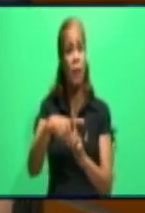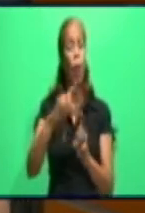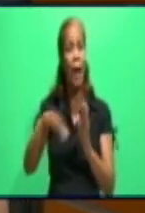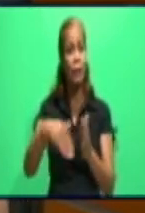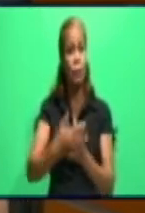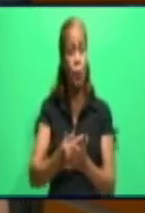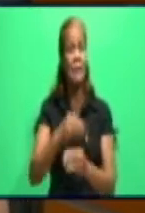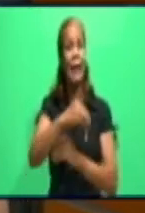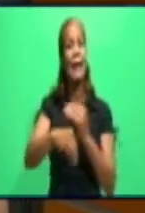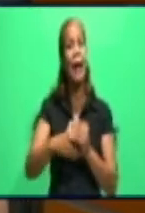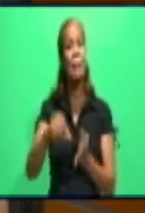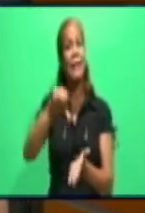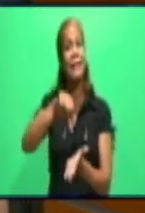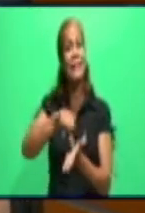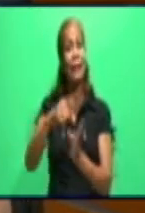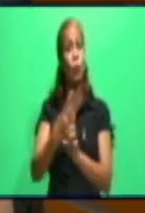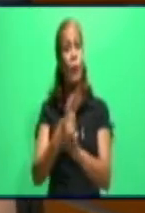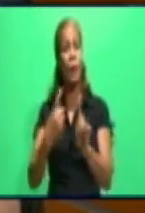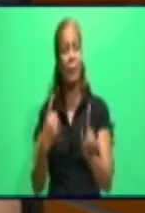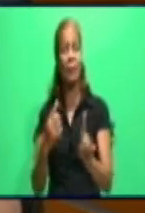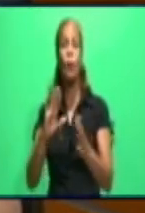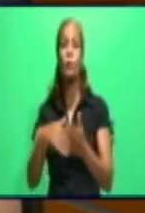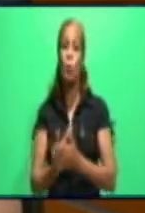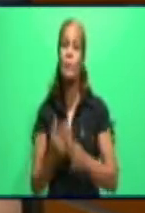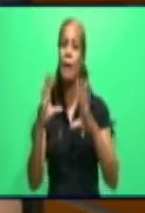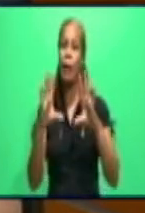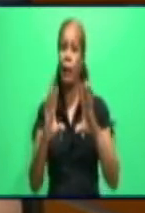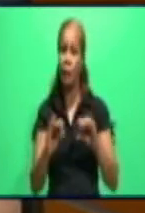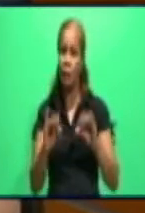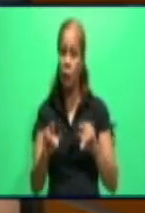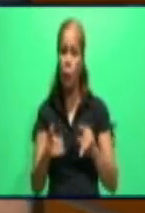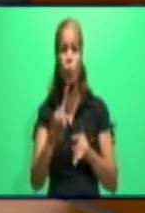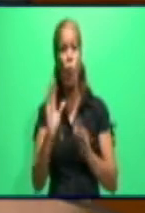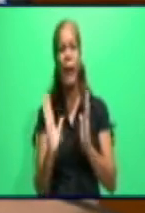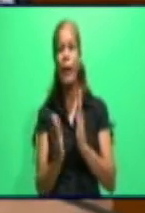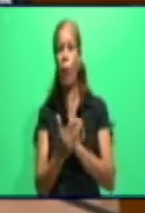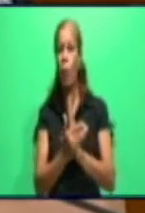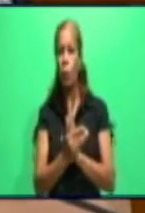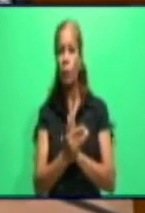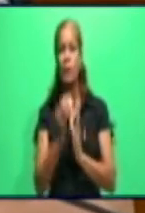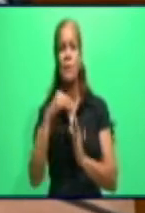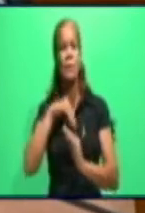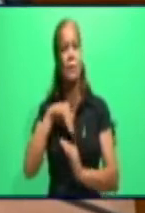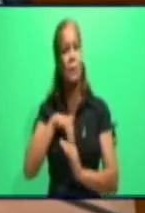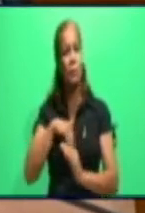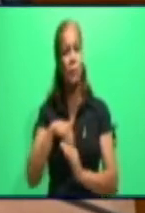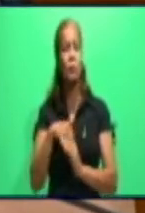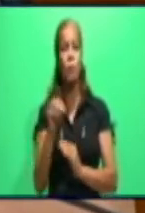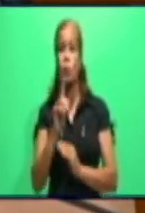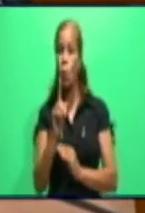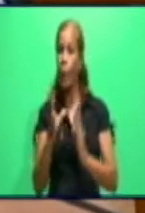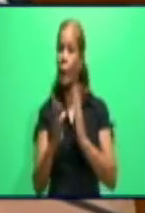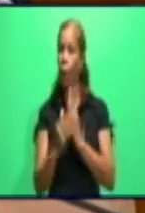que recalcamos de no ocultar sintomatología de no minimizar ningún síntoma